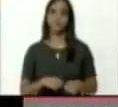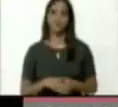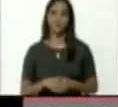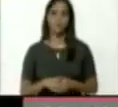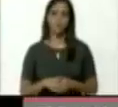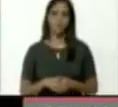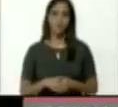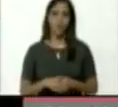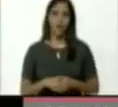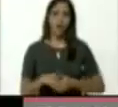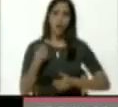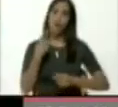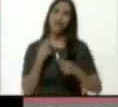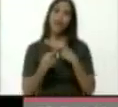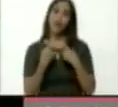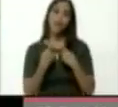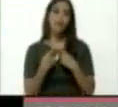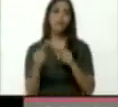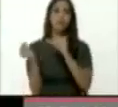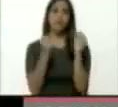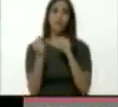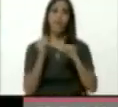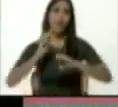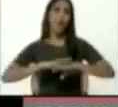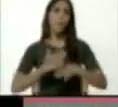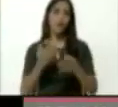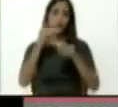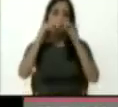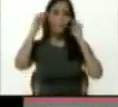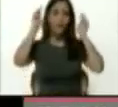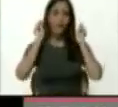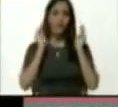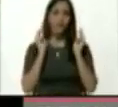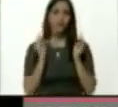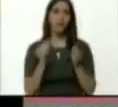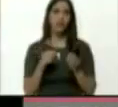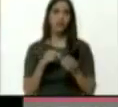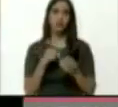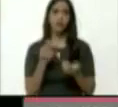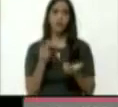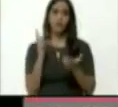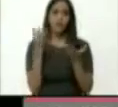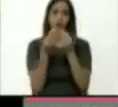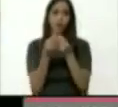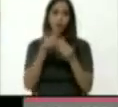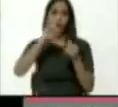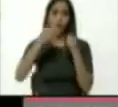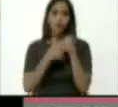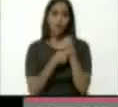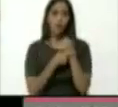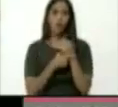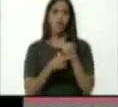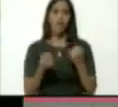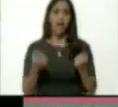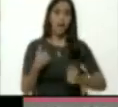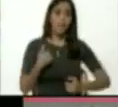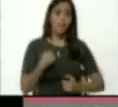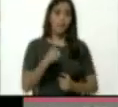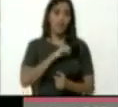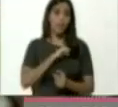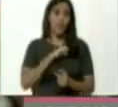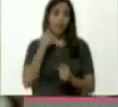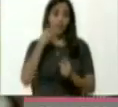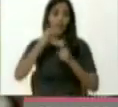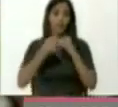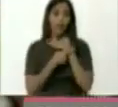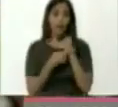Una de las cosas que se ha debatido es por qué María Corina Machado no aparece al lado de Guaidó. Es decir, a mí me espanta ver a Guaidó al